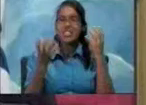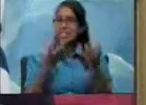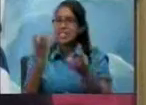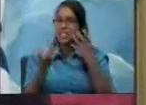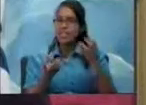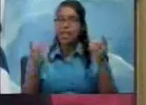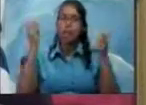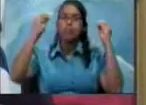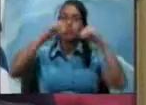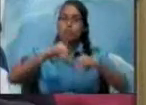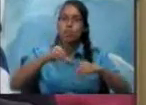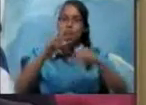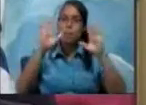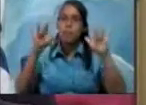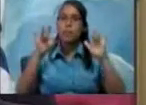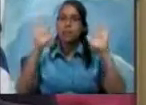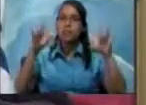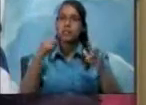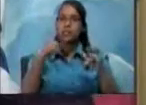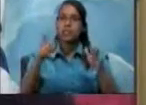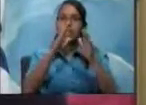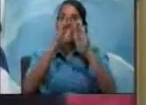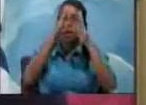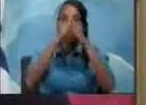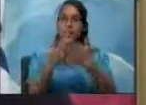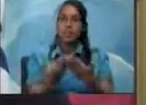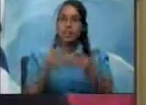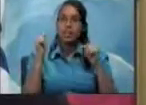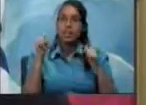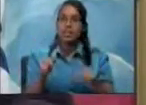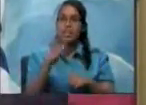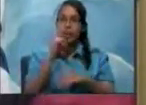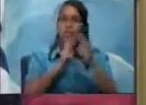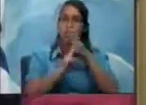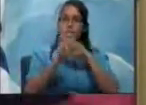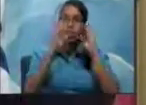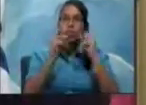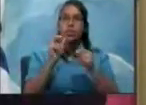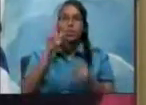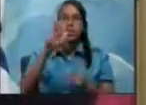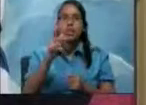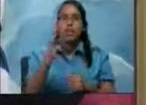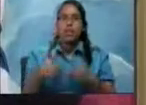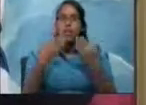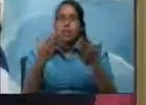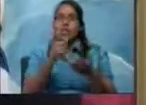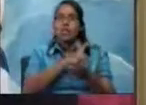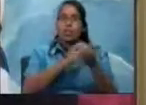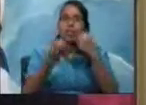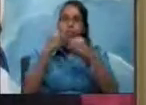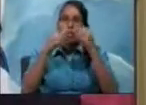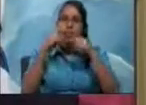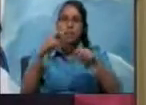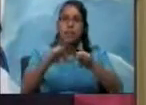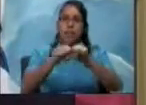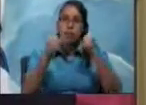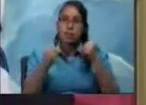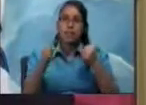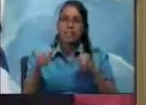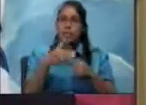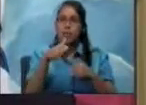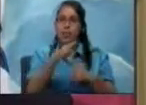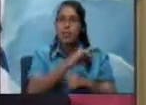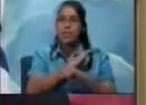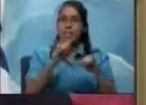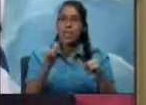la misericordia dice la Biblia que aquí en el verso número 1 se les dio de comer del pan y del pescado que